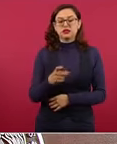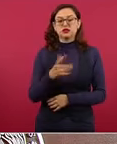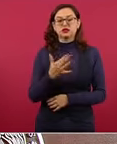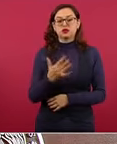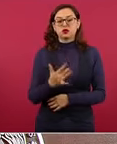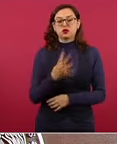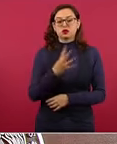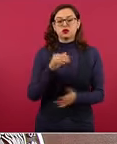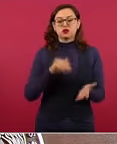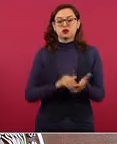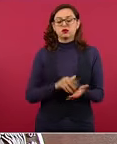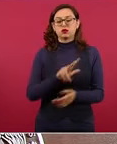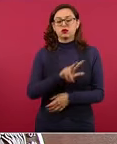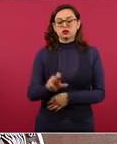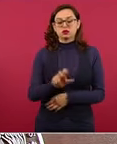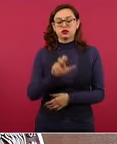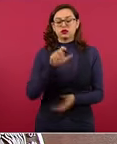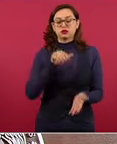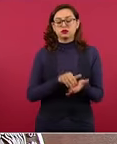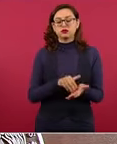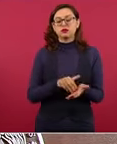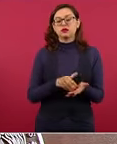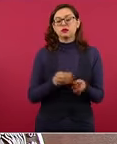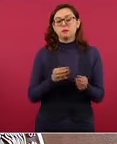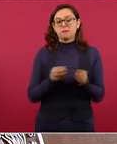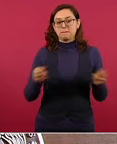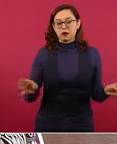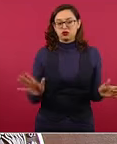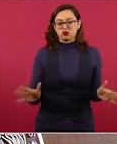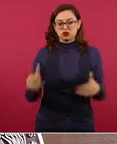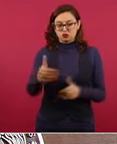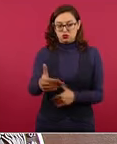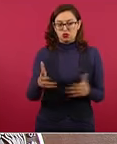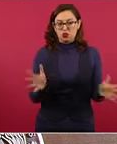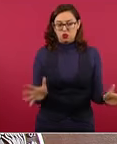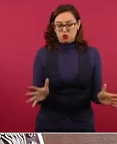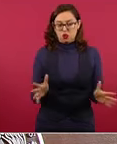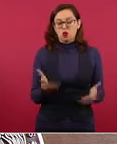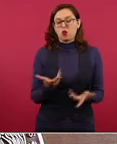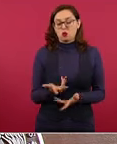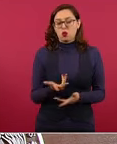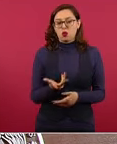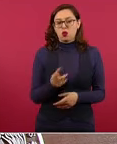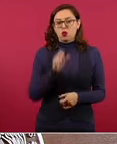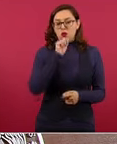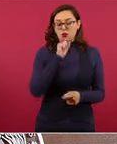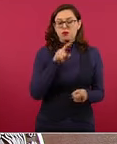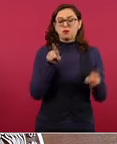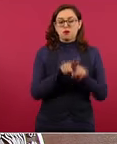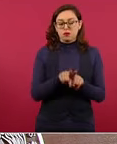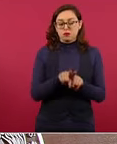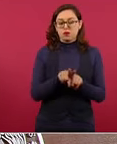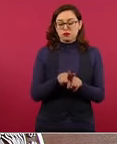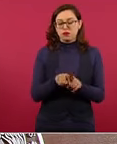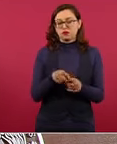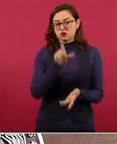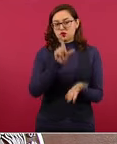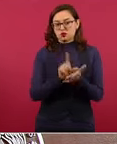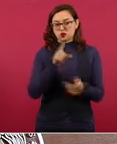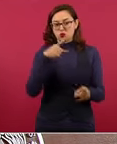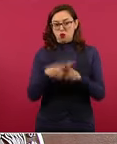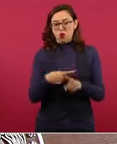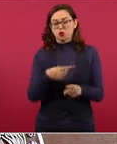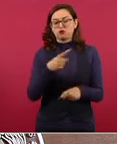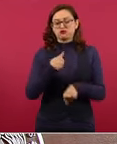mil metros cúbicos aproximadamente 4 mil 895 litros por segundo